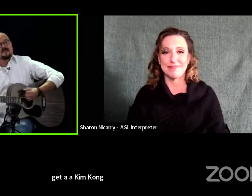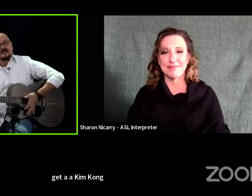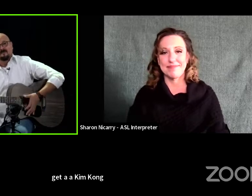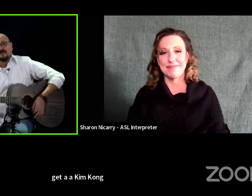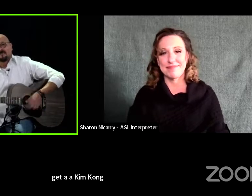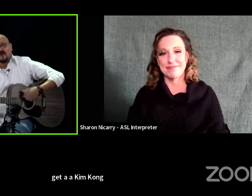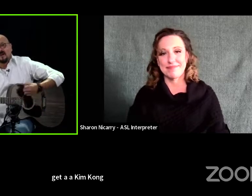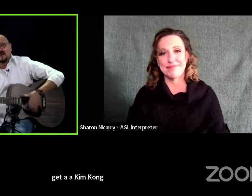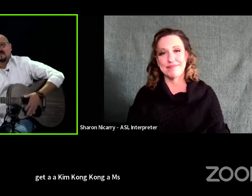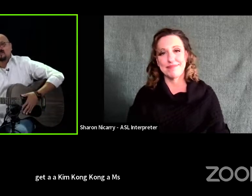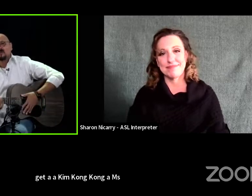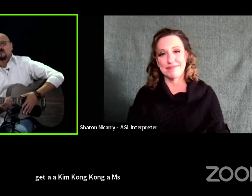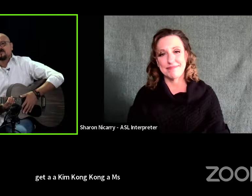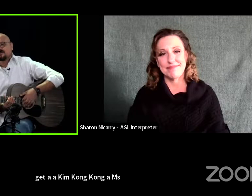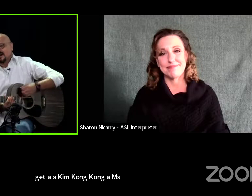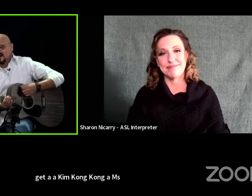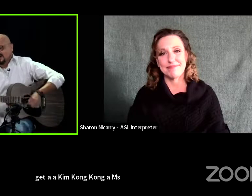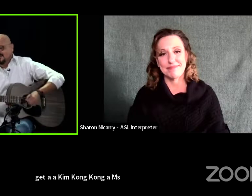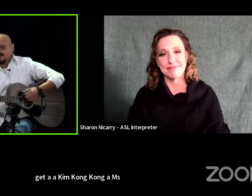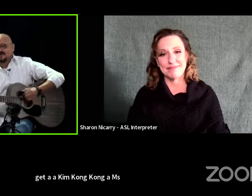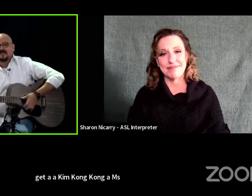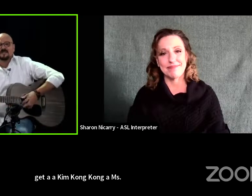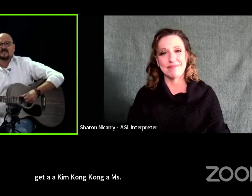alegrías, mis fracasos y